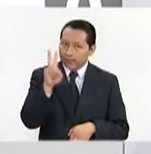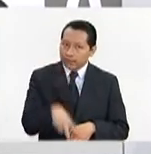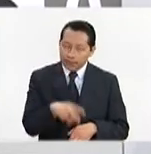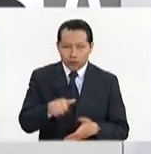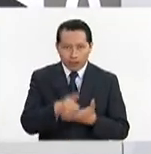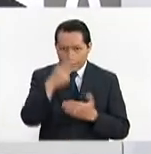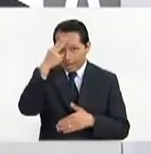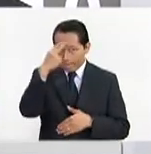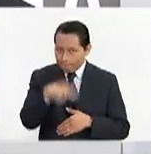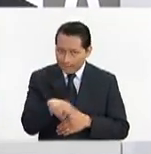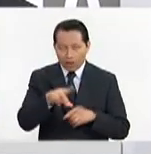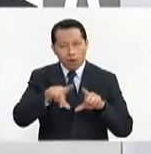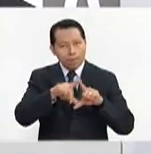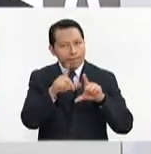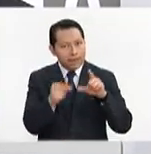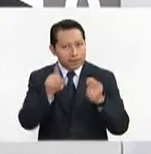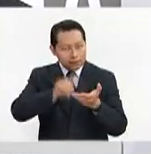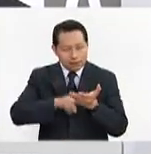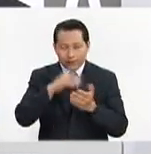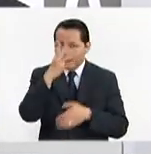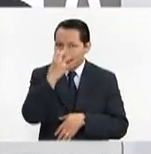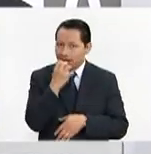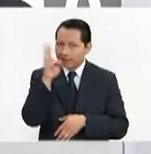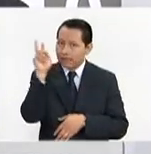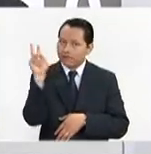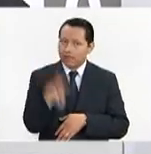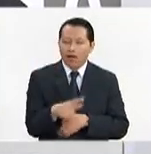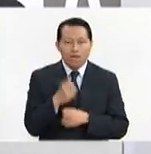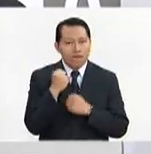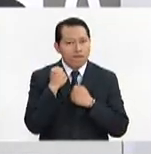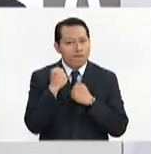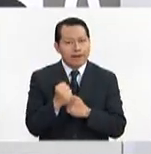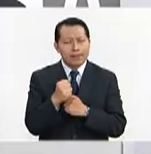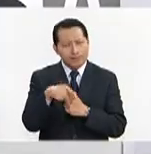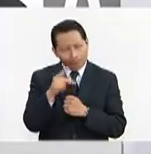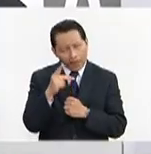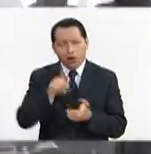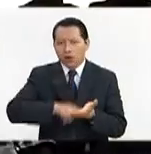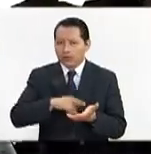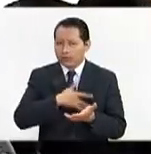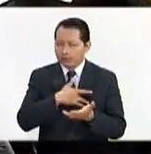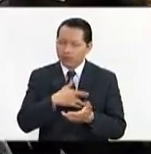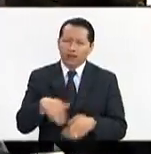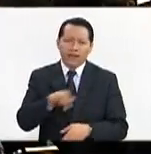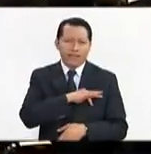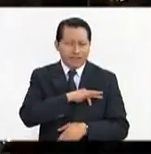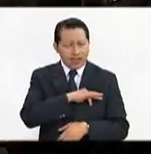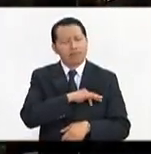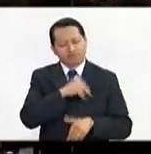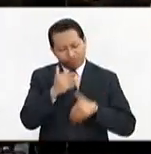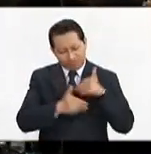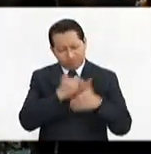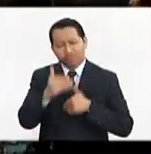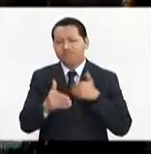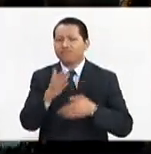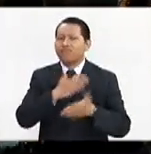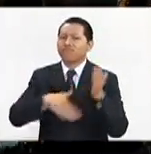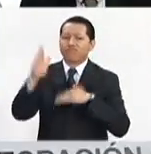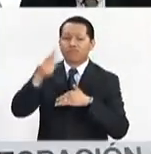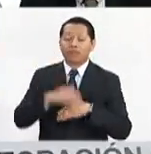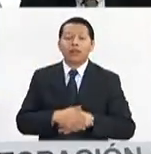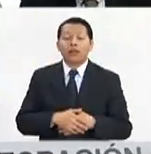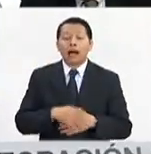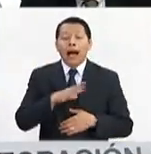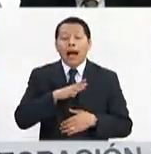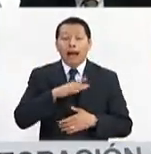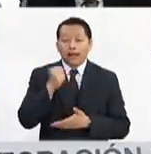y para el país, pero estoy seguro que vamos a salir adelante. Este consejo contará con un